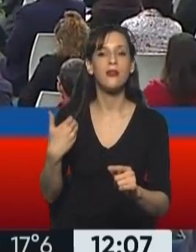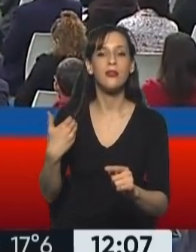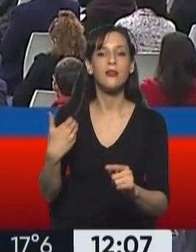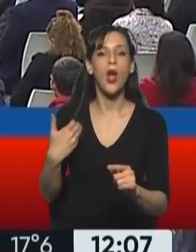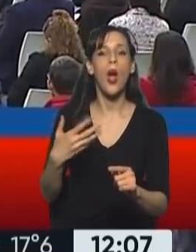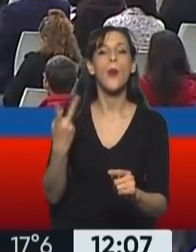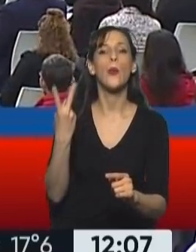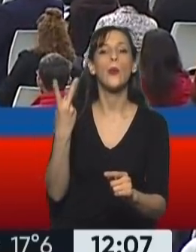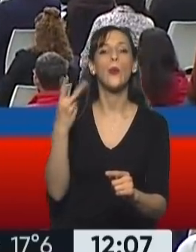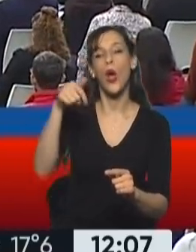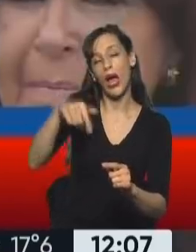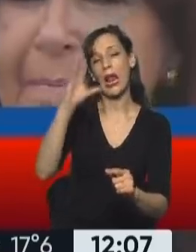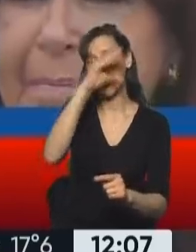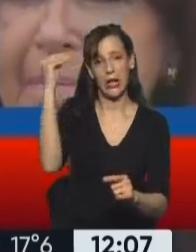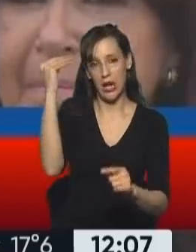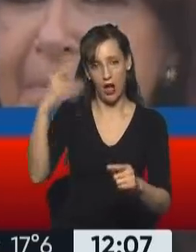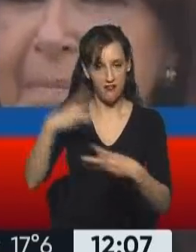vicepresidenta.